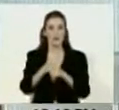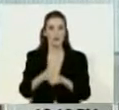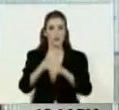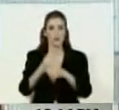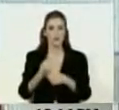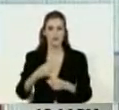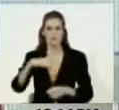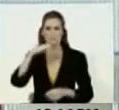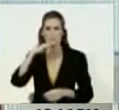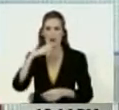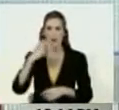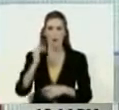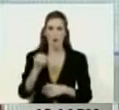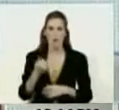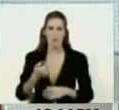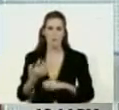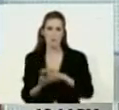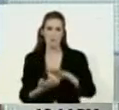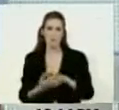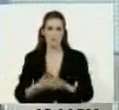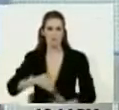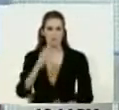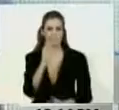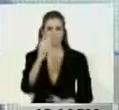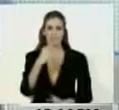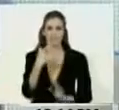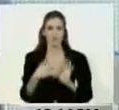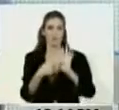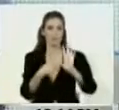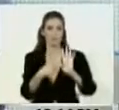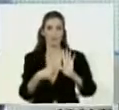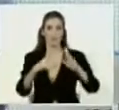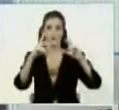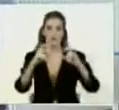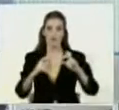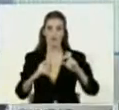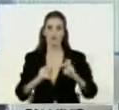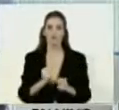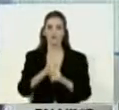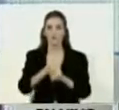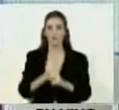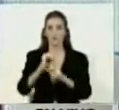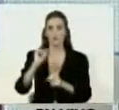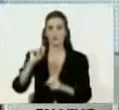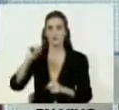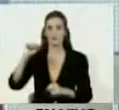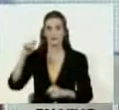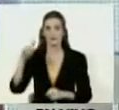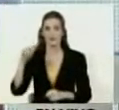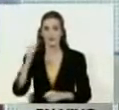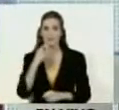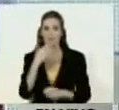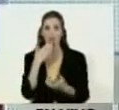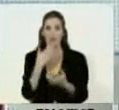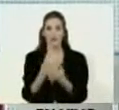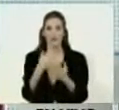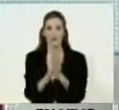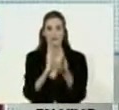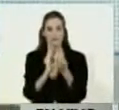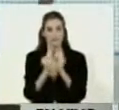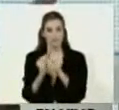muy bravos o tenían problemas de carácter, el castigo era que los ponía a ver la foto de Maisanta y pedirle a Maisanta que les acomodara el